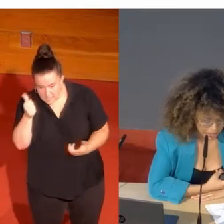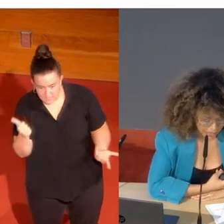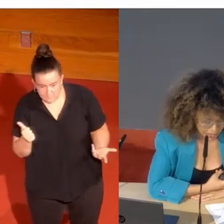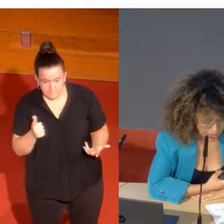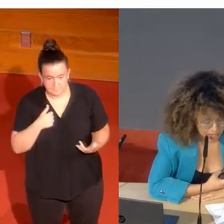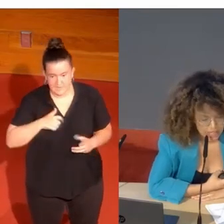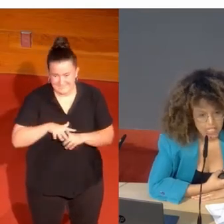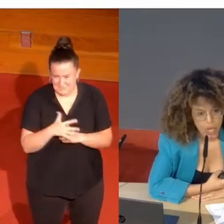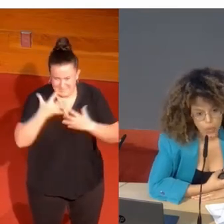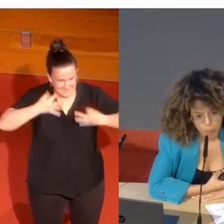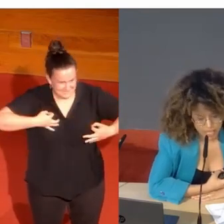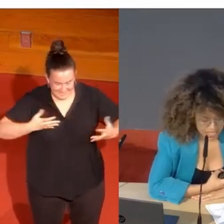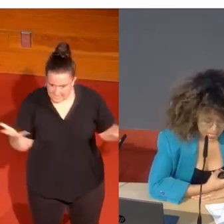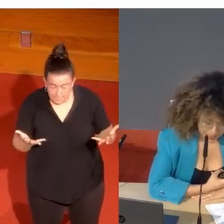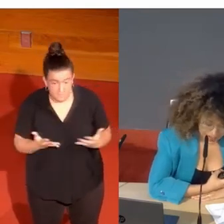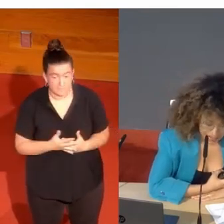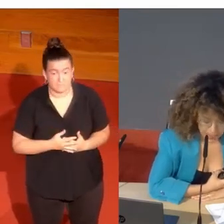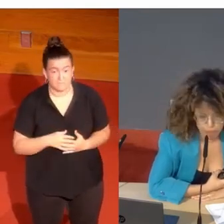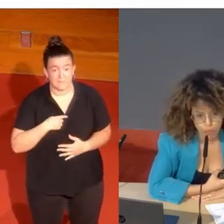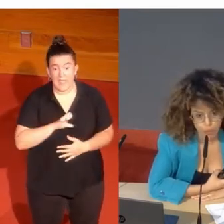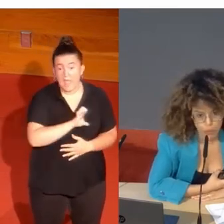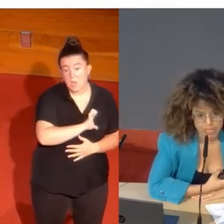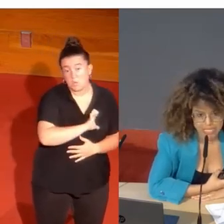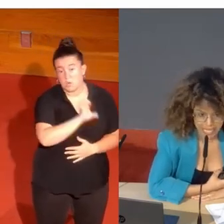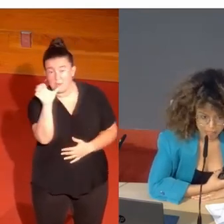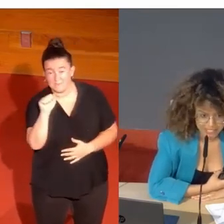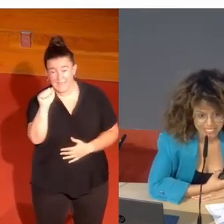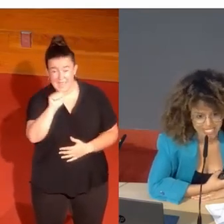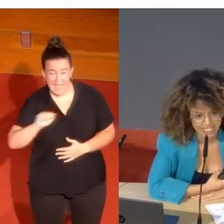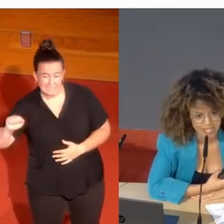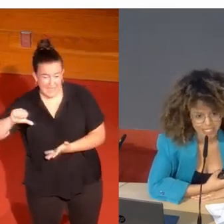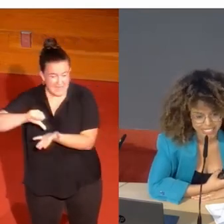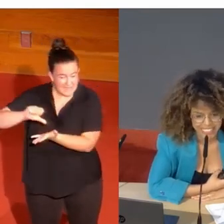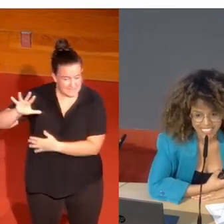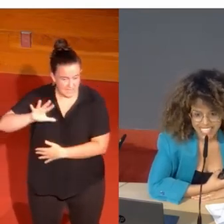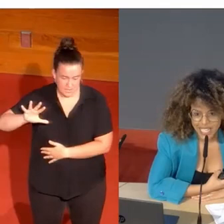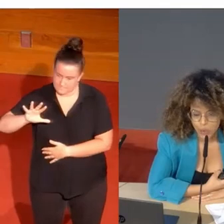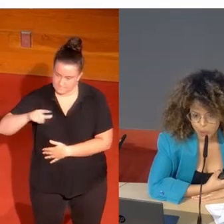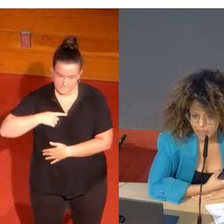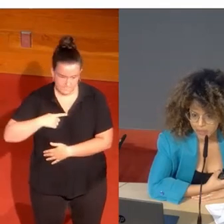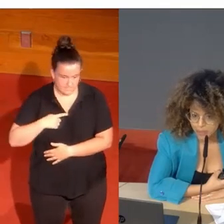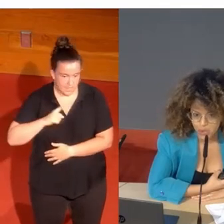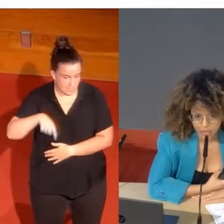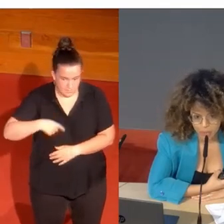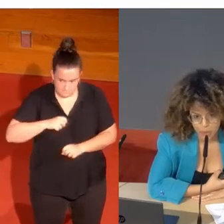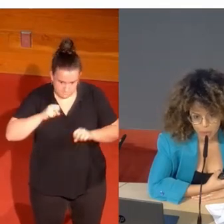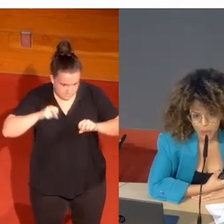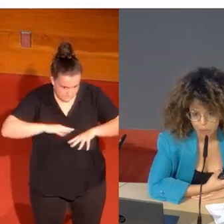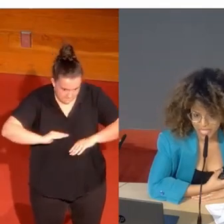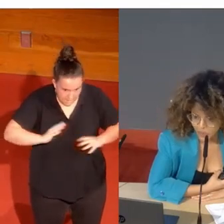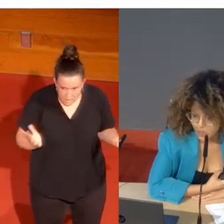a Es realmente grave Europa y Asia central tampoco se salva desgraciadamente en Europa vivimos